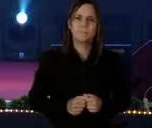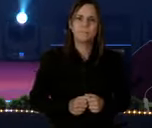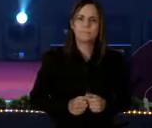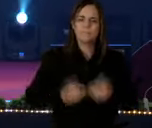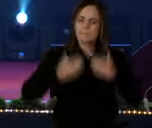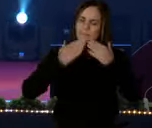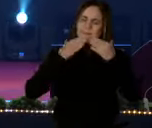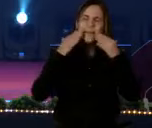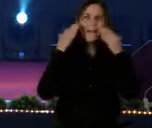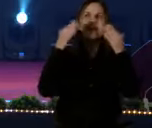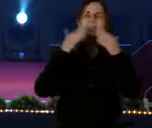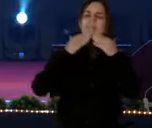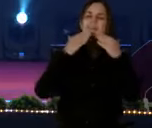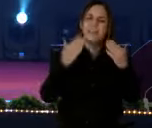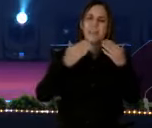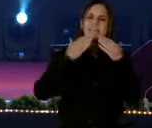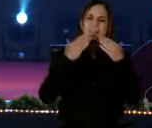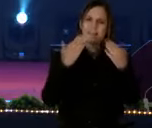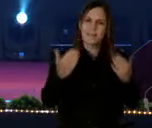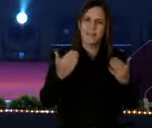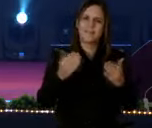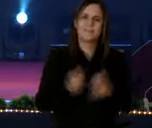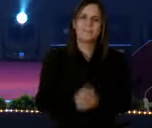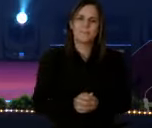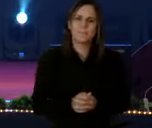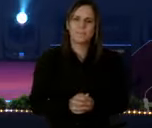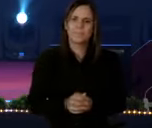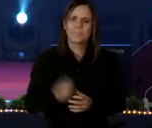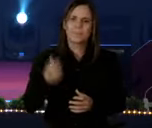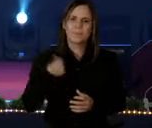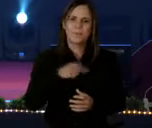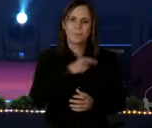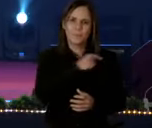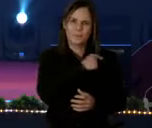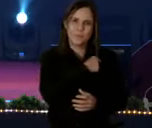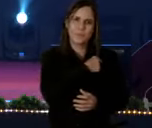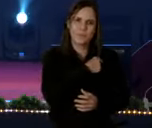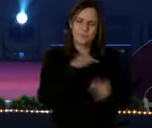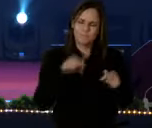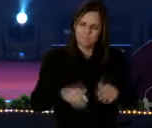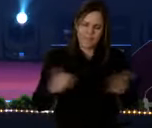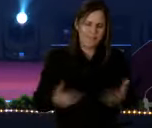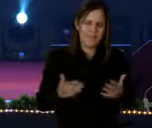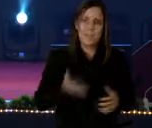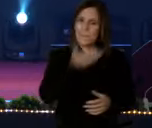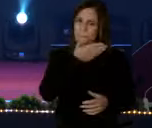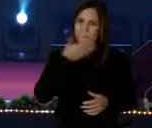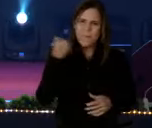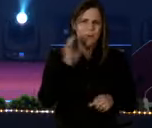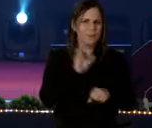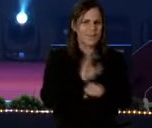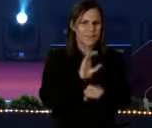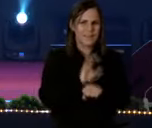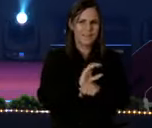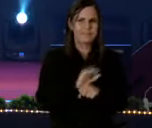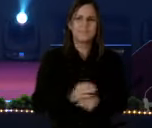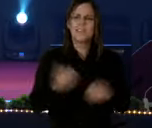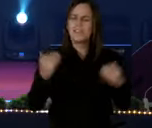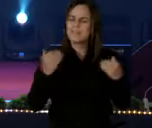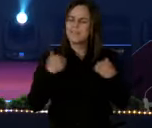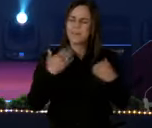Gracias, gracias, gracias. Estamos en la mejor iglesia, no hay duda de eso. Tengo los